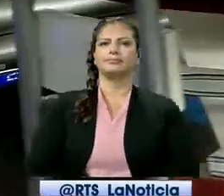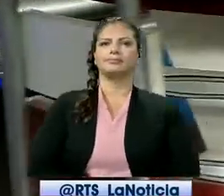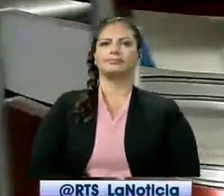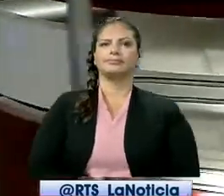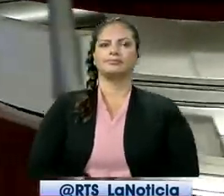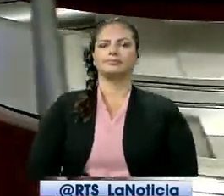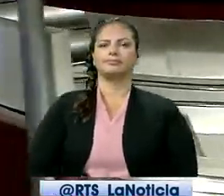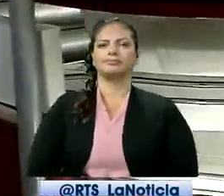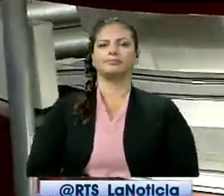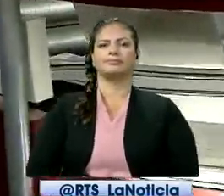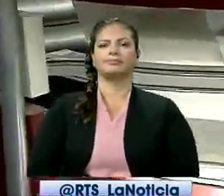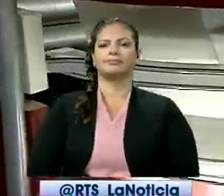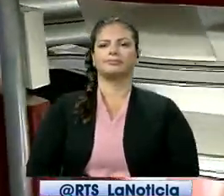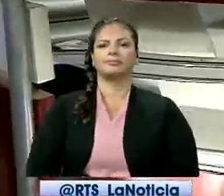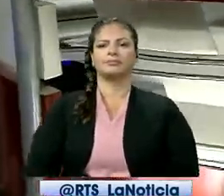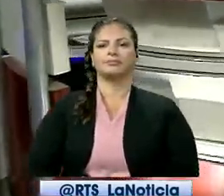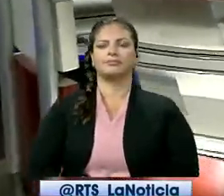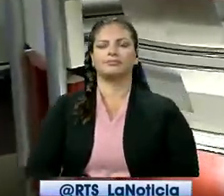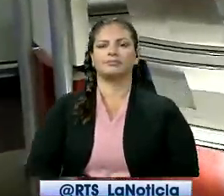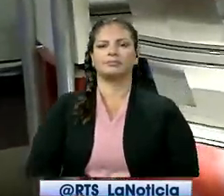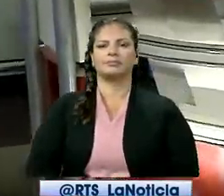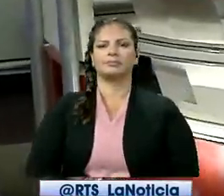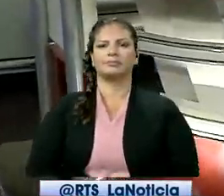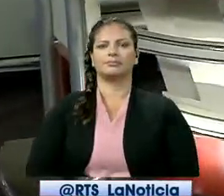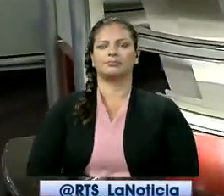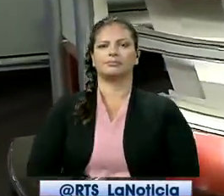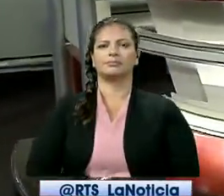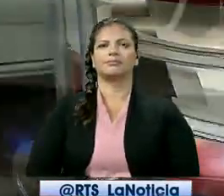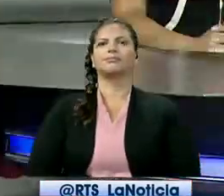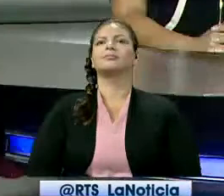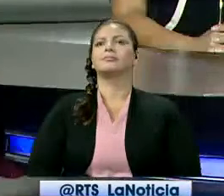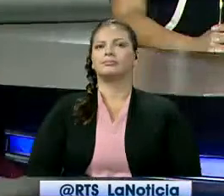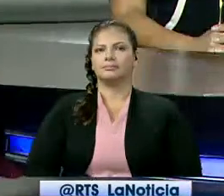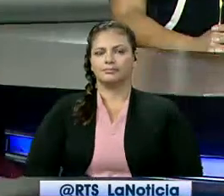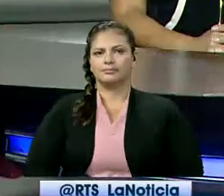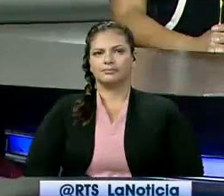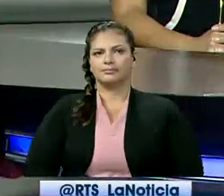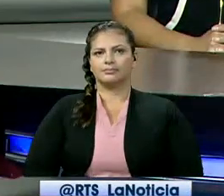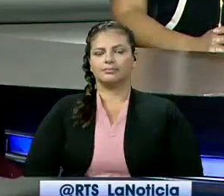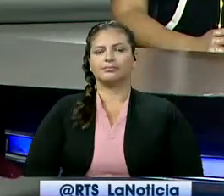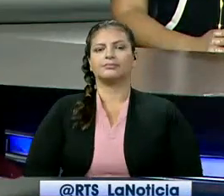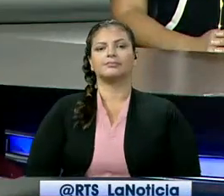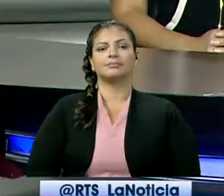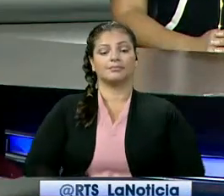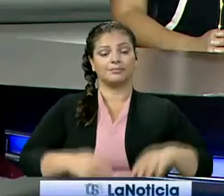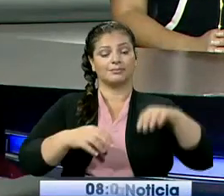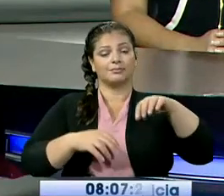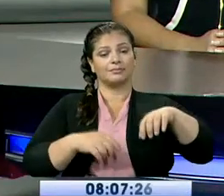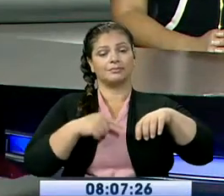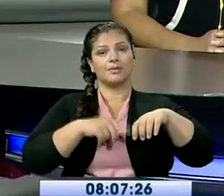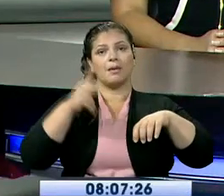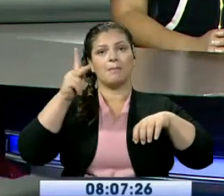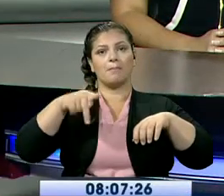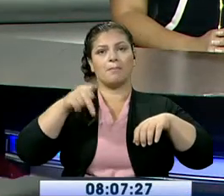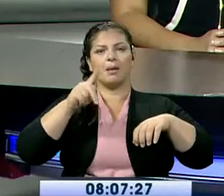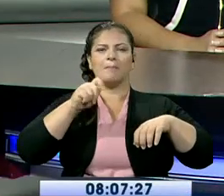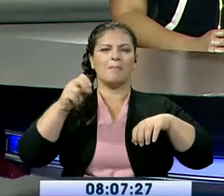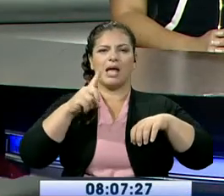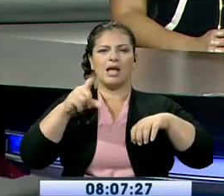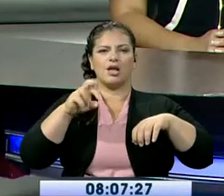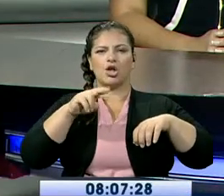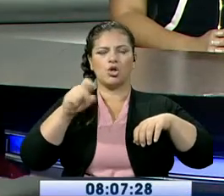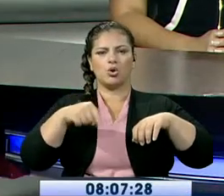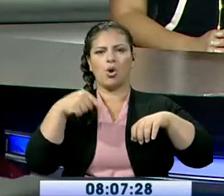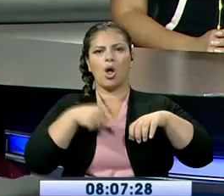Un motociclista murió al chocar con un tráiler, esto en el kilómetro 24 de la vía Daule. El hombre viajaba desde el cantón Pedro Carbo a Guayaquil con